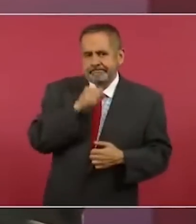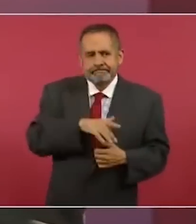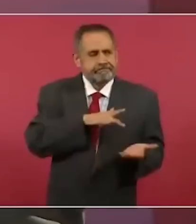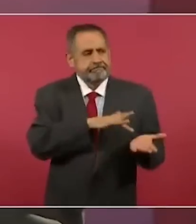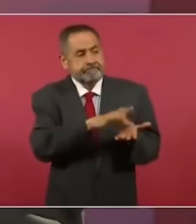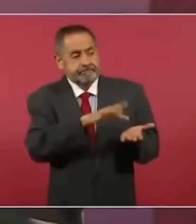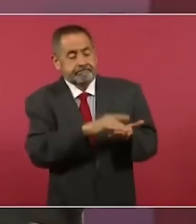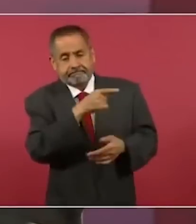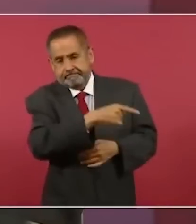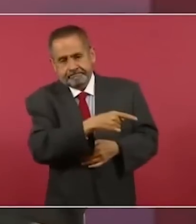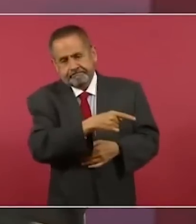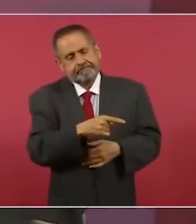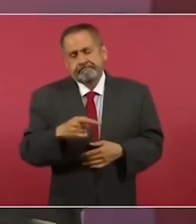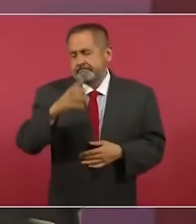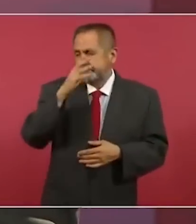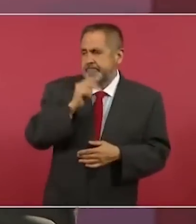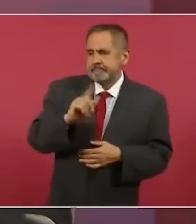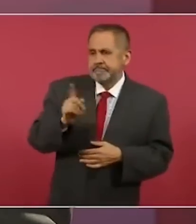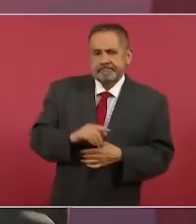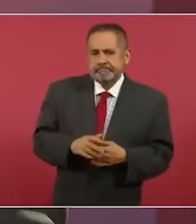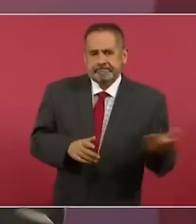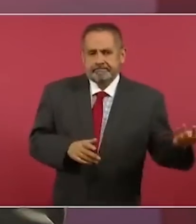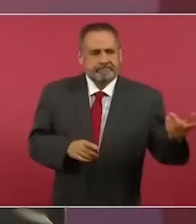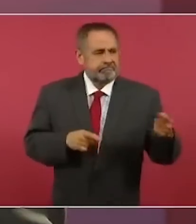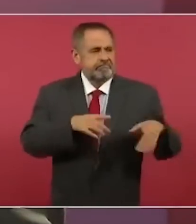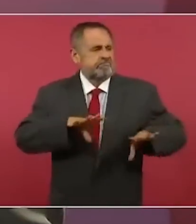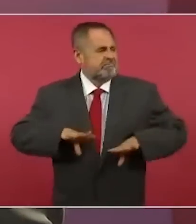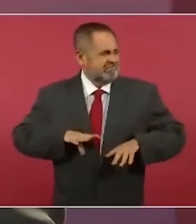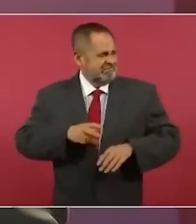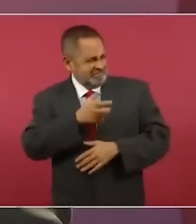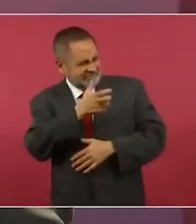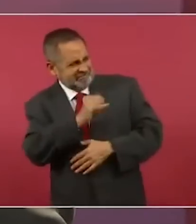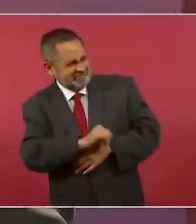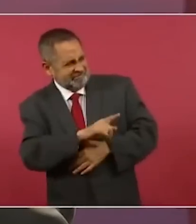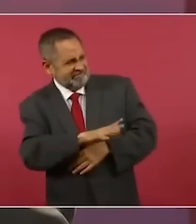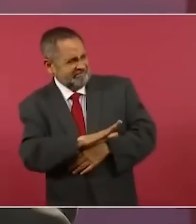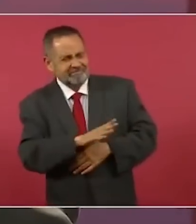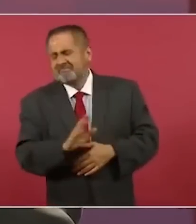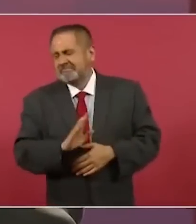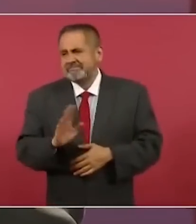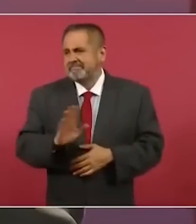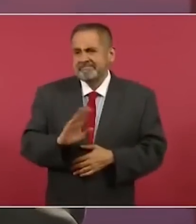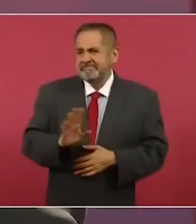apoyar estas actitudes.